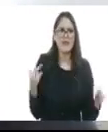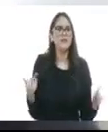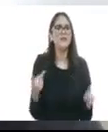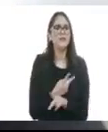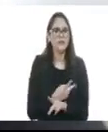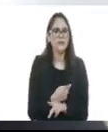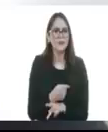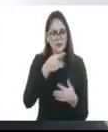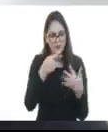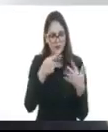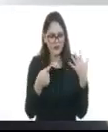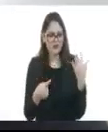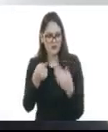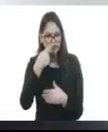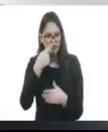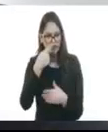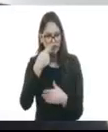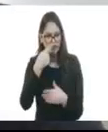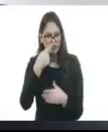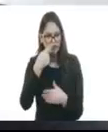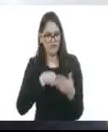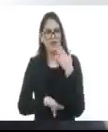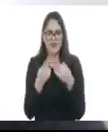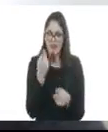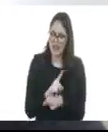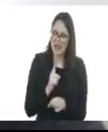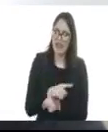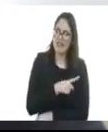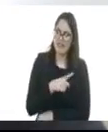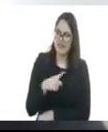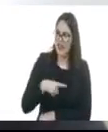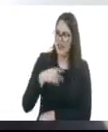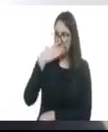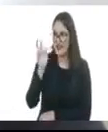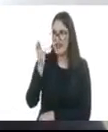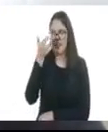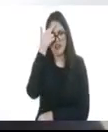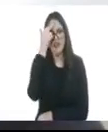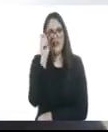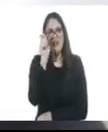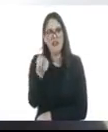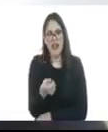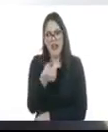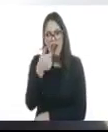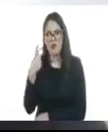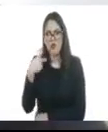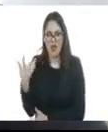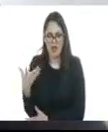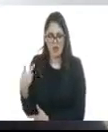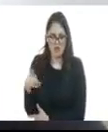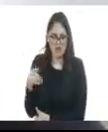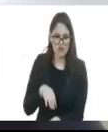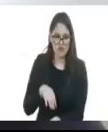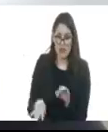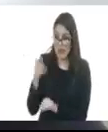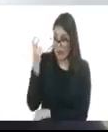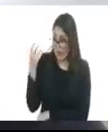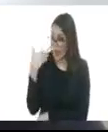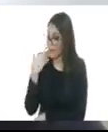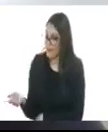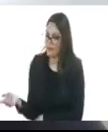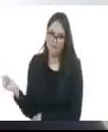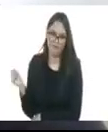y recordándonos en cada uno de sus trabajos que por ahí no es, que como sociedad debemos